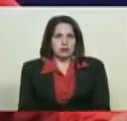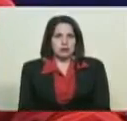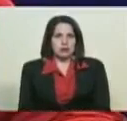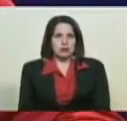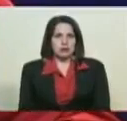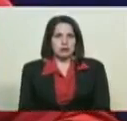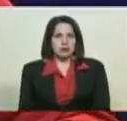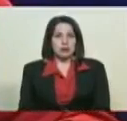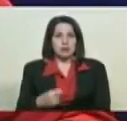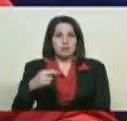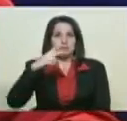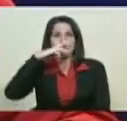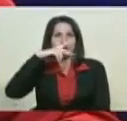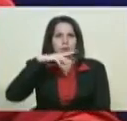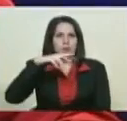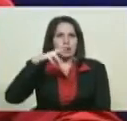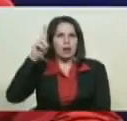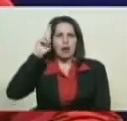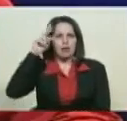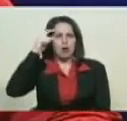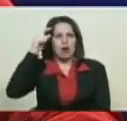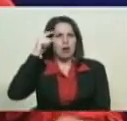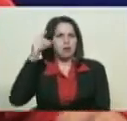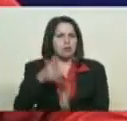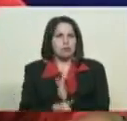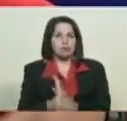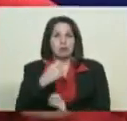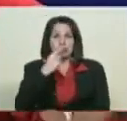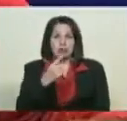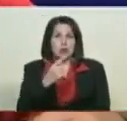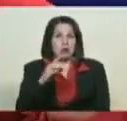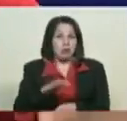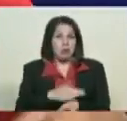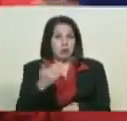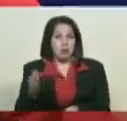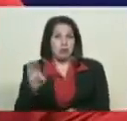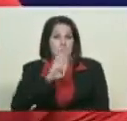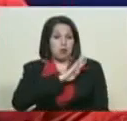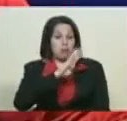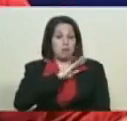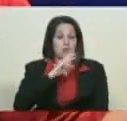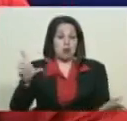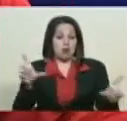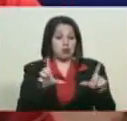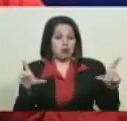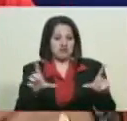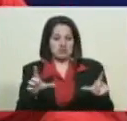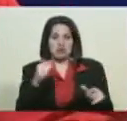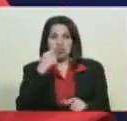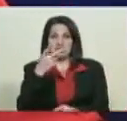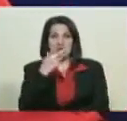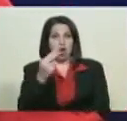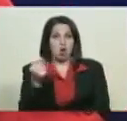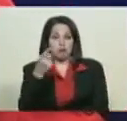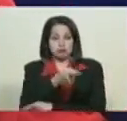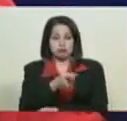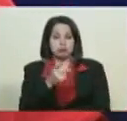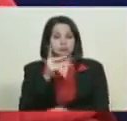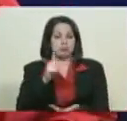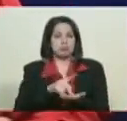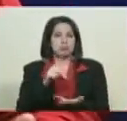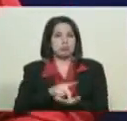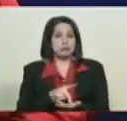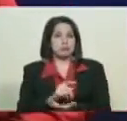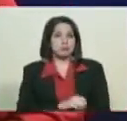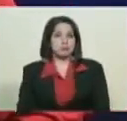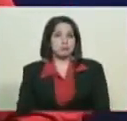Alulo declaró públicamente que no habían participado porque los dueños de los medios le dieron la orden de no participar.